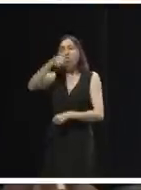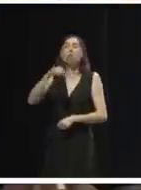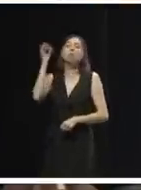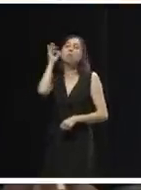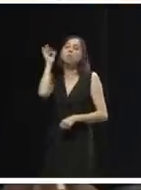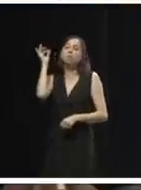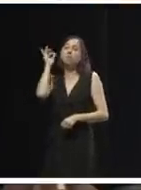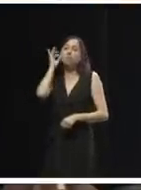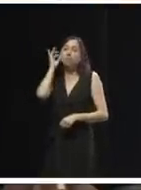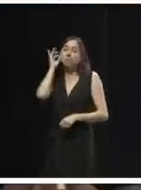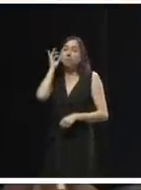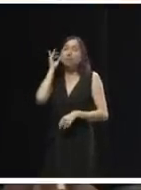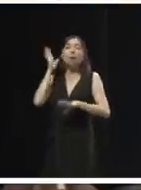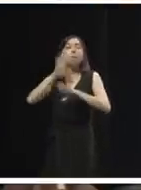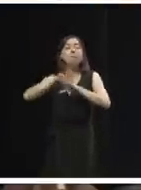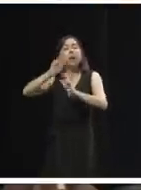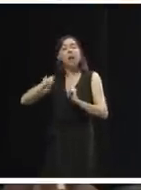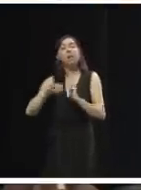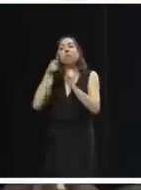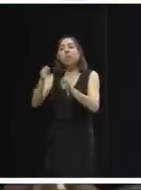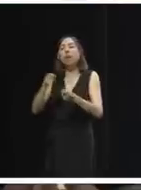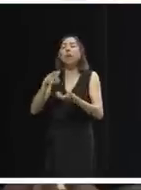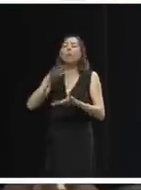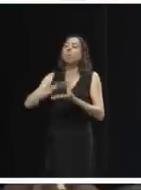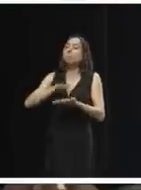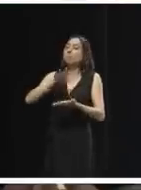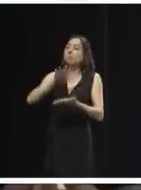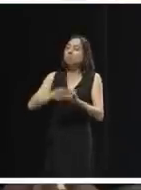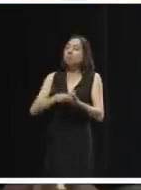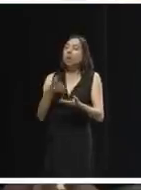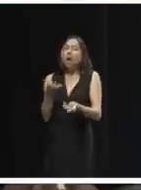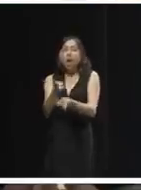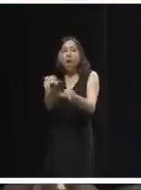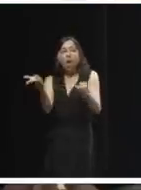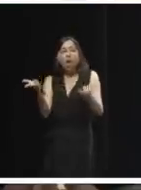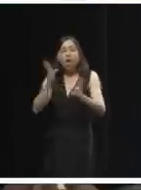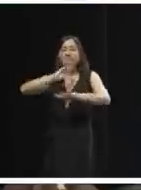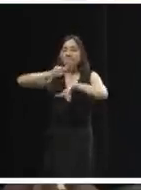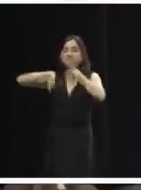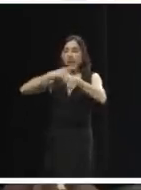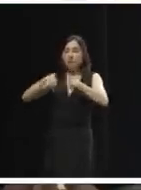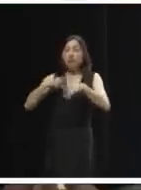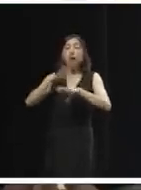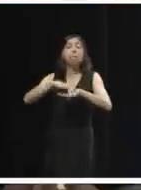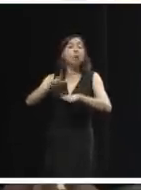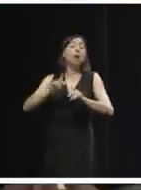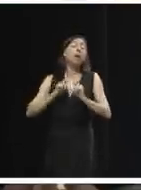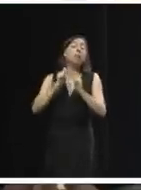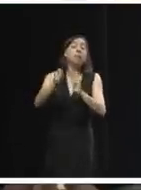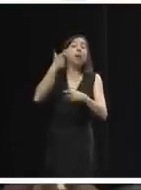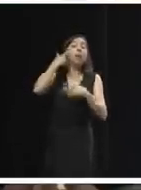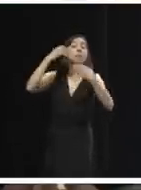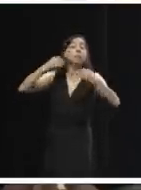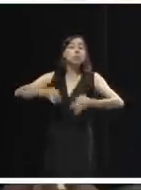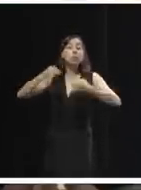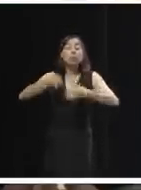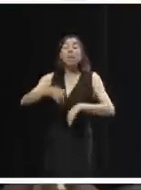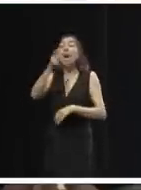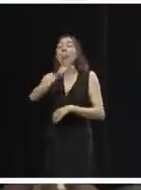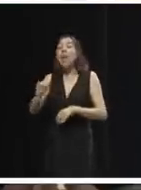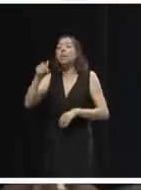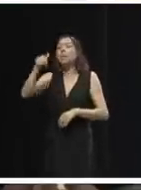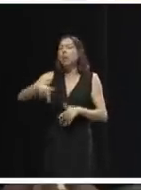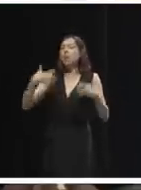trabajadoras, para dar tranquilidad a las familias, para dar seguridad a la gente que hoy lo pasa